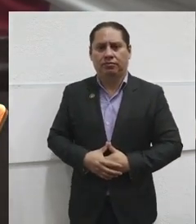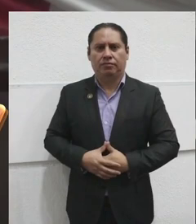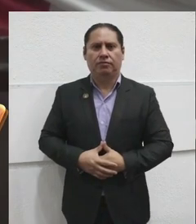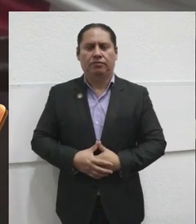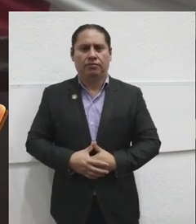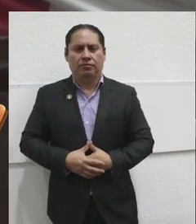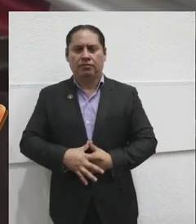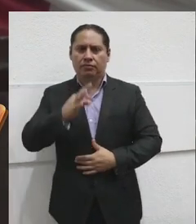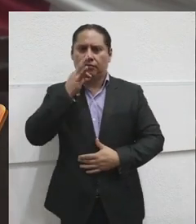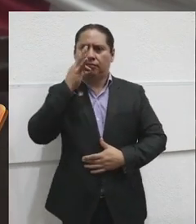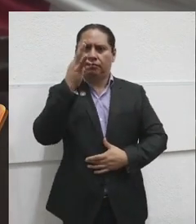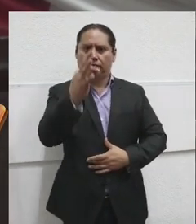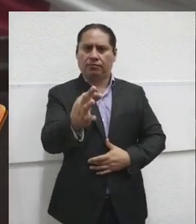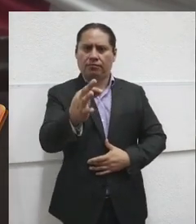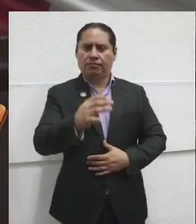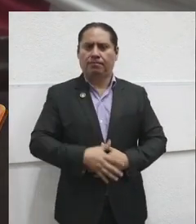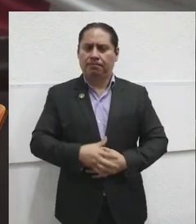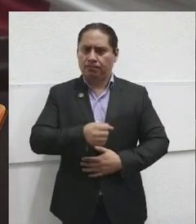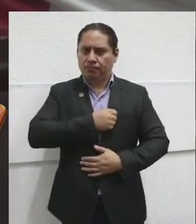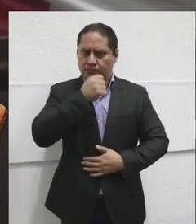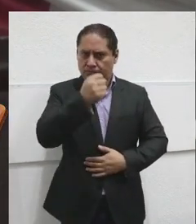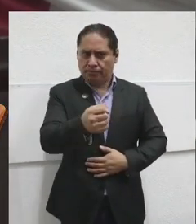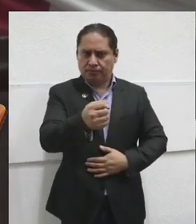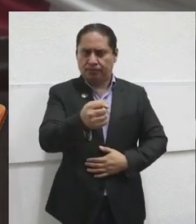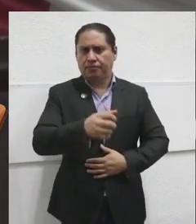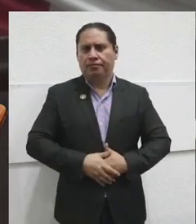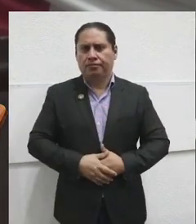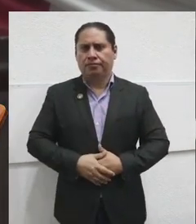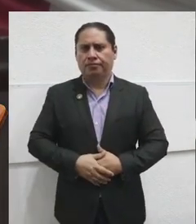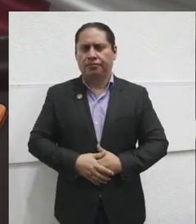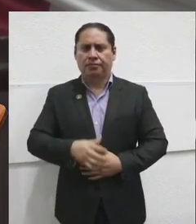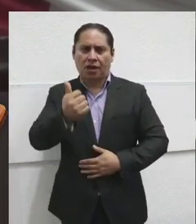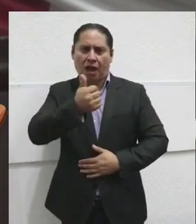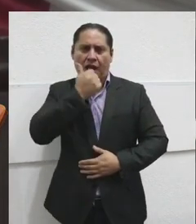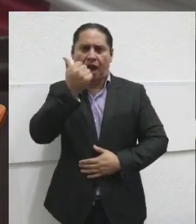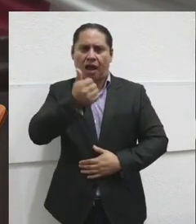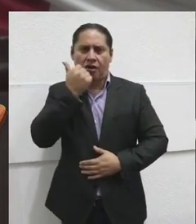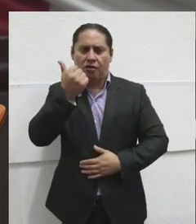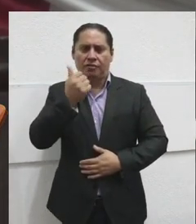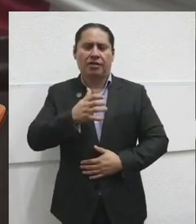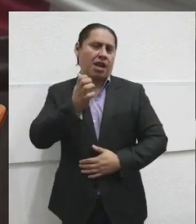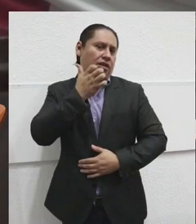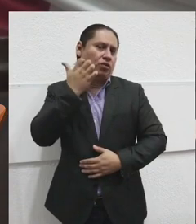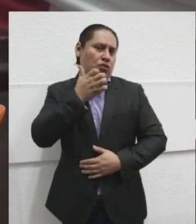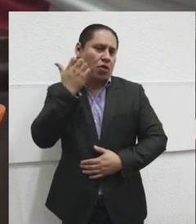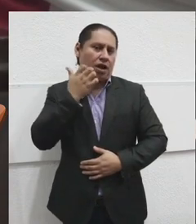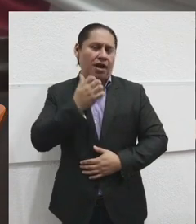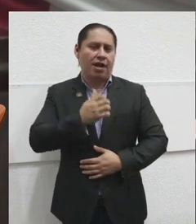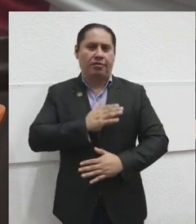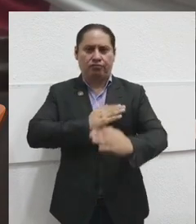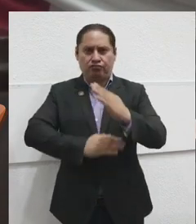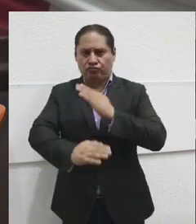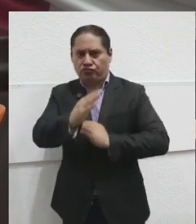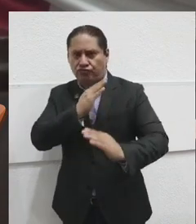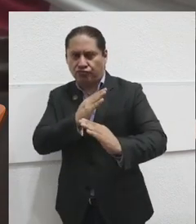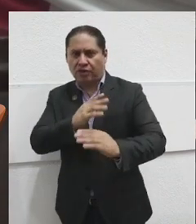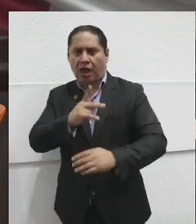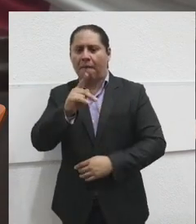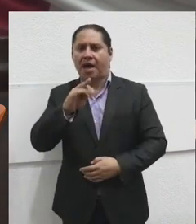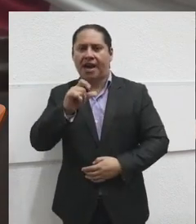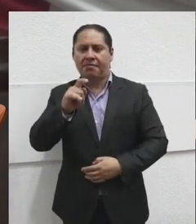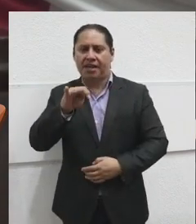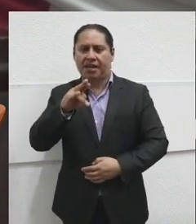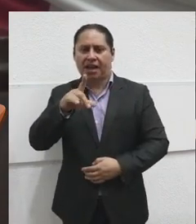Expreso mi cordial saludo a los alumnos y alumnas de la Escuela de Taekwondo Panamericano